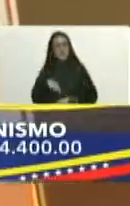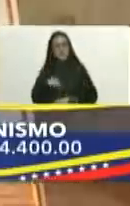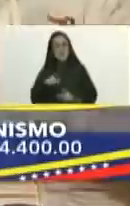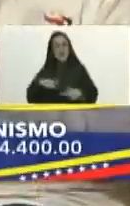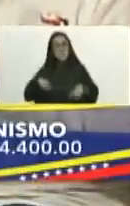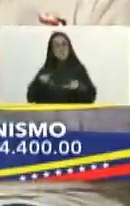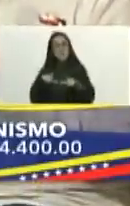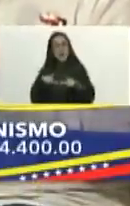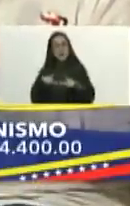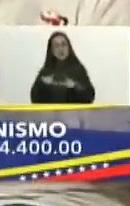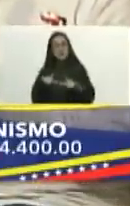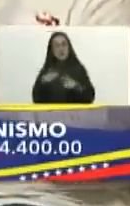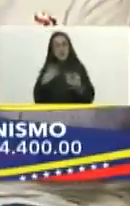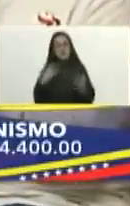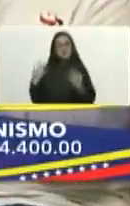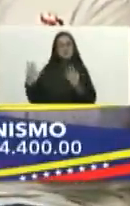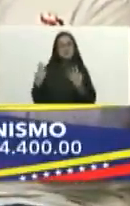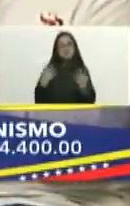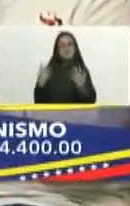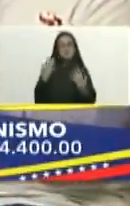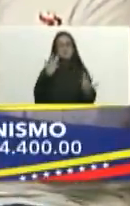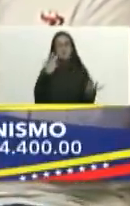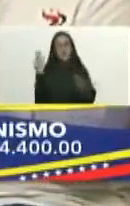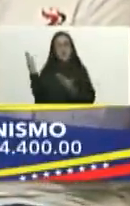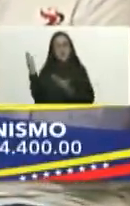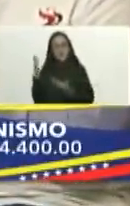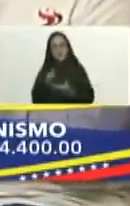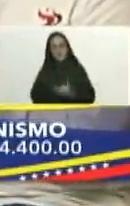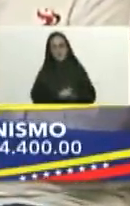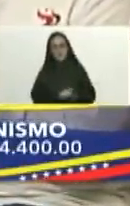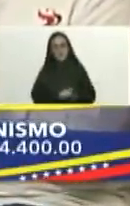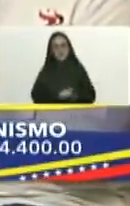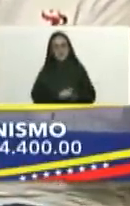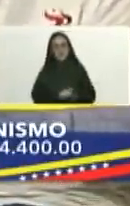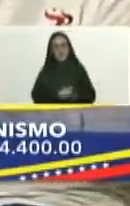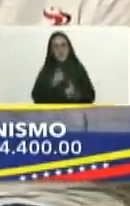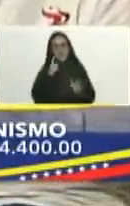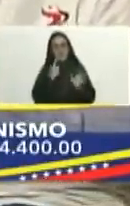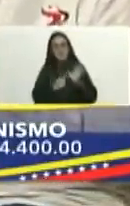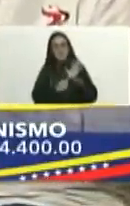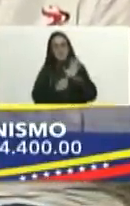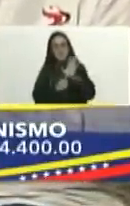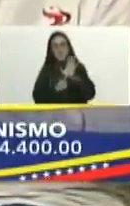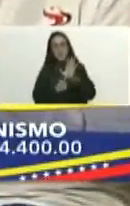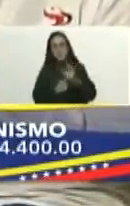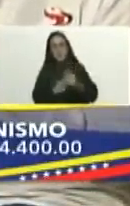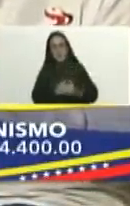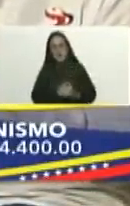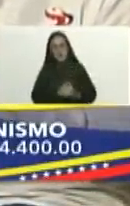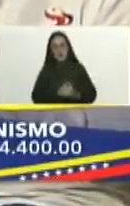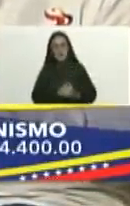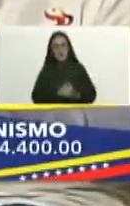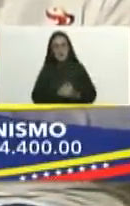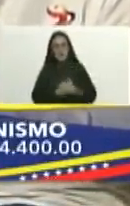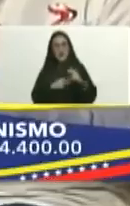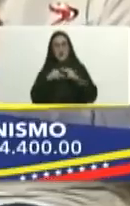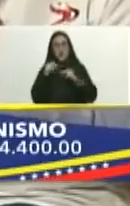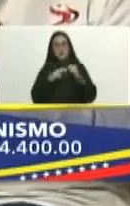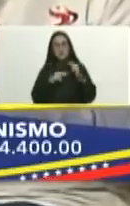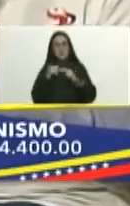espacios comunes. Aquí hay imágenes de apoyo también donde nos deben mostrar que se construyó